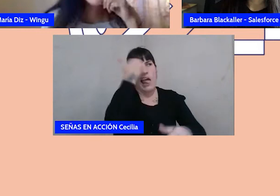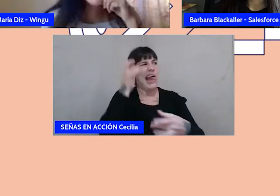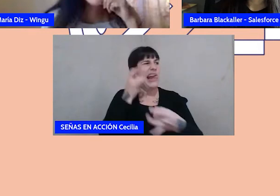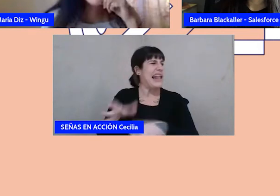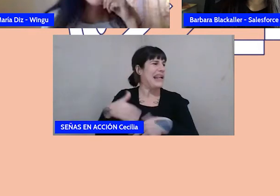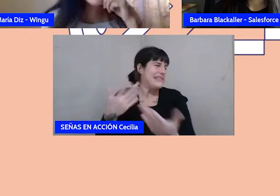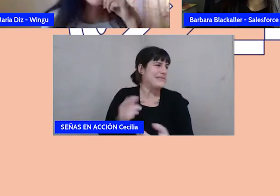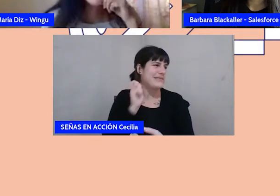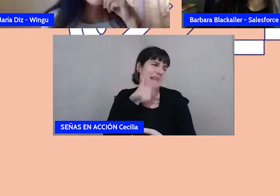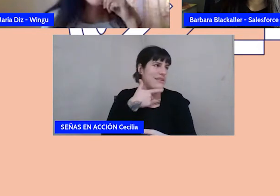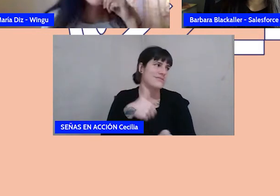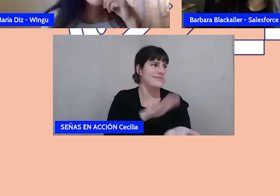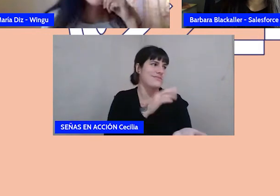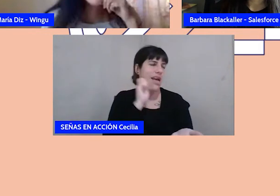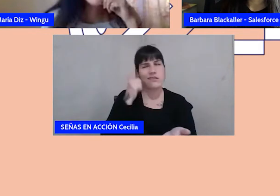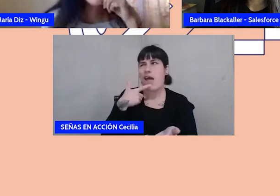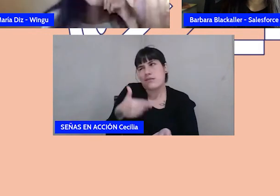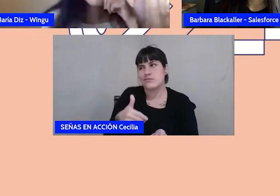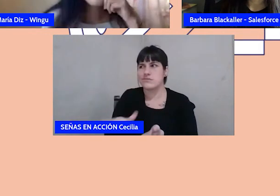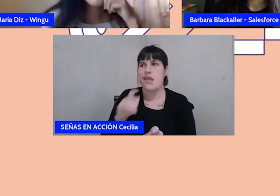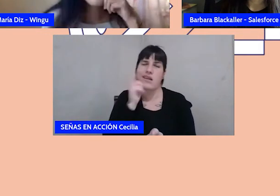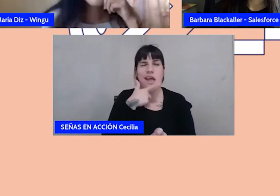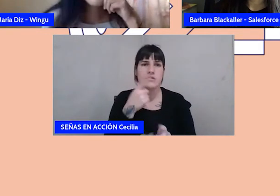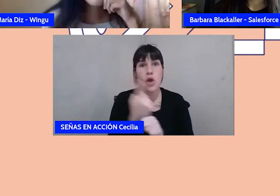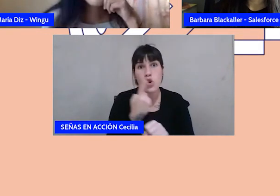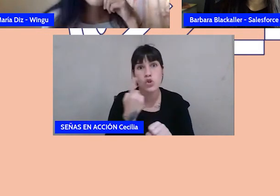de lado y que hay mucho por hacer.